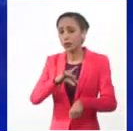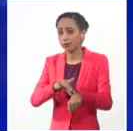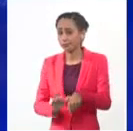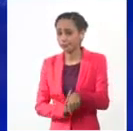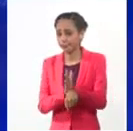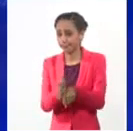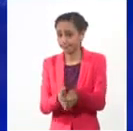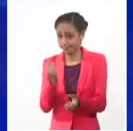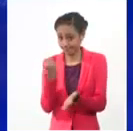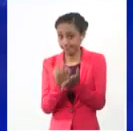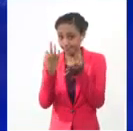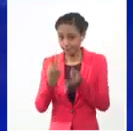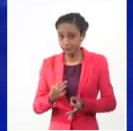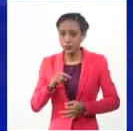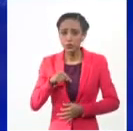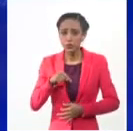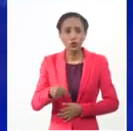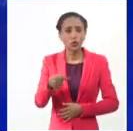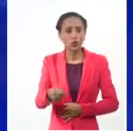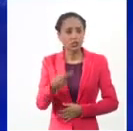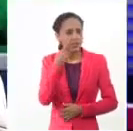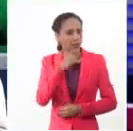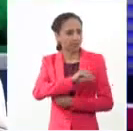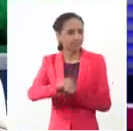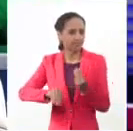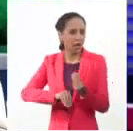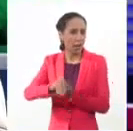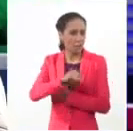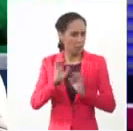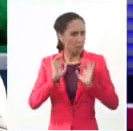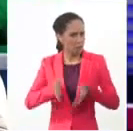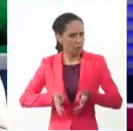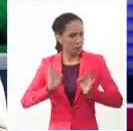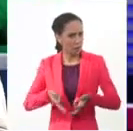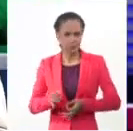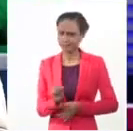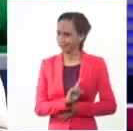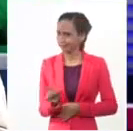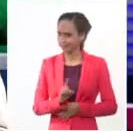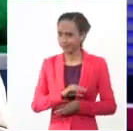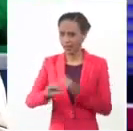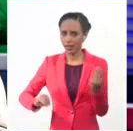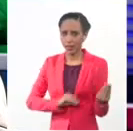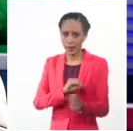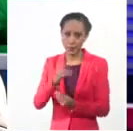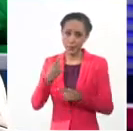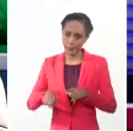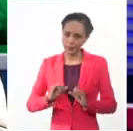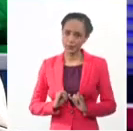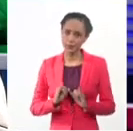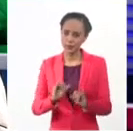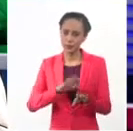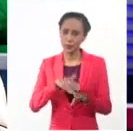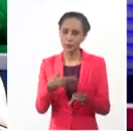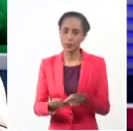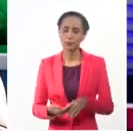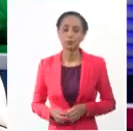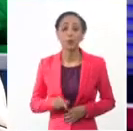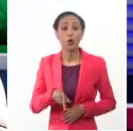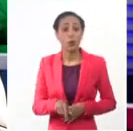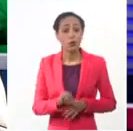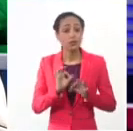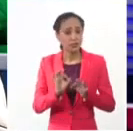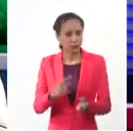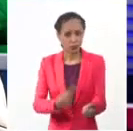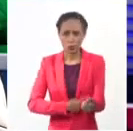confirman, todos los días tiene alguna variación, pero de todas formas una información. Bien, hoy comenzamos siempre